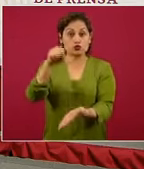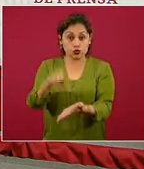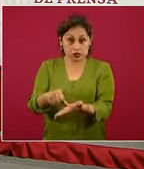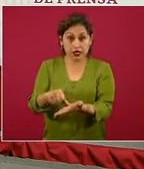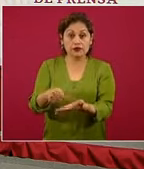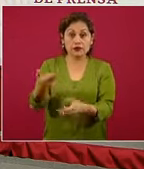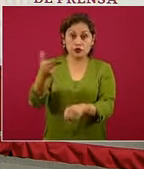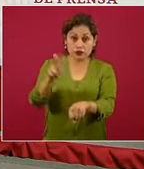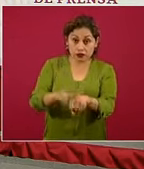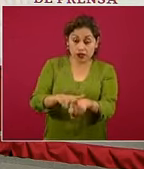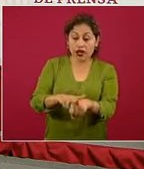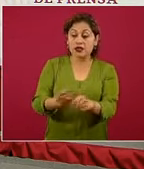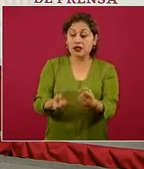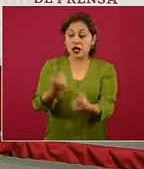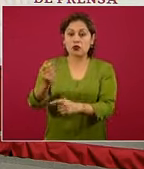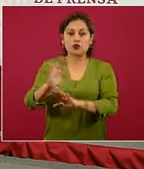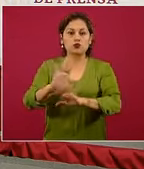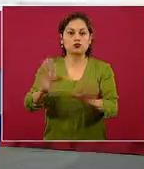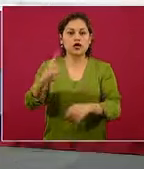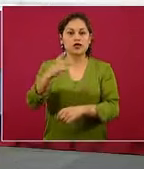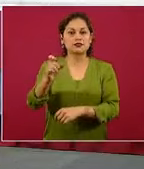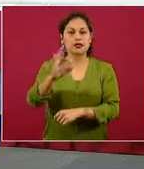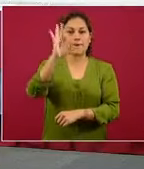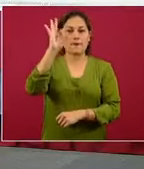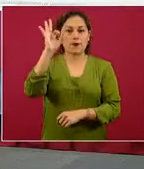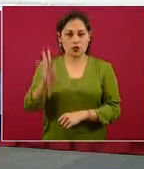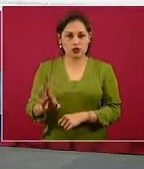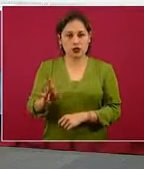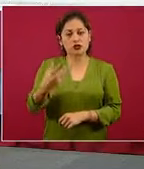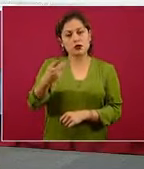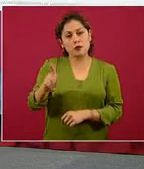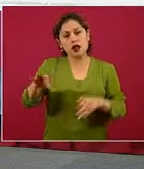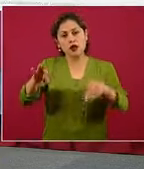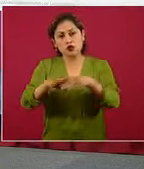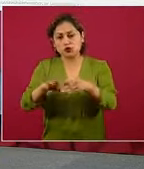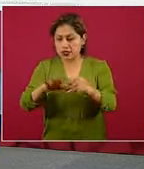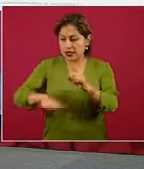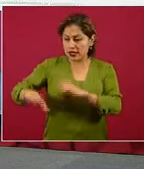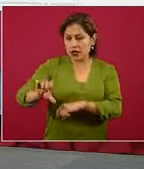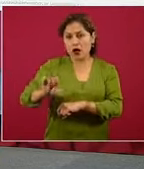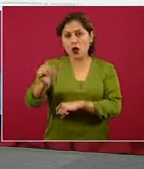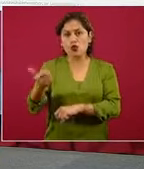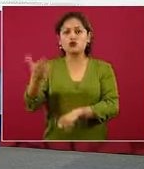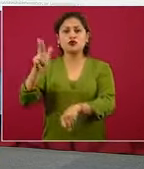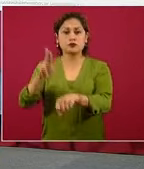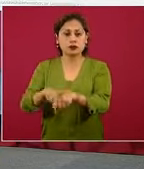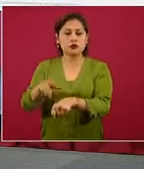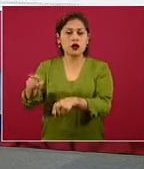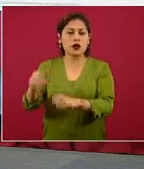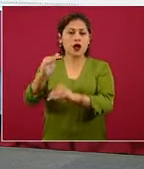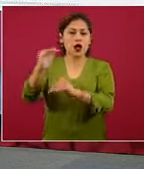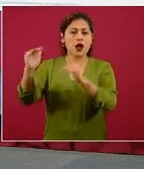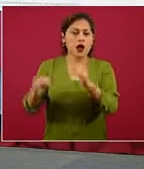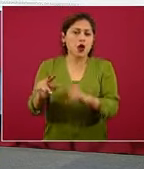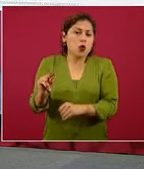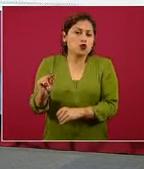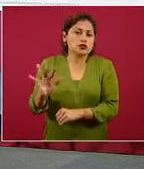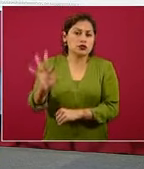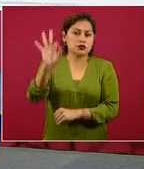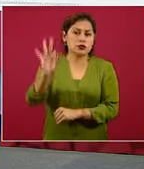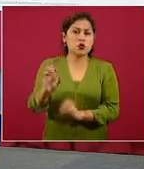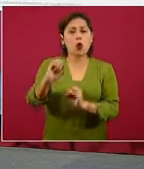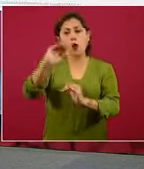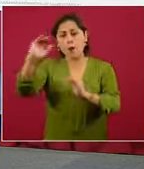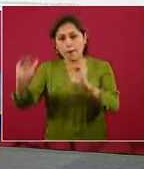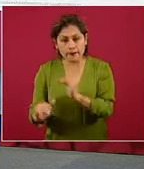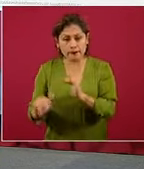100% como tal, pero también pueden haber otras unidades que estén por debajo de ese 85%, y entonces aquí